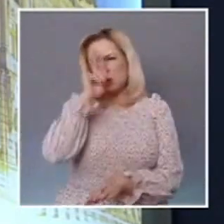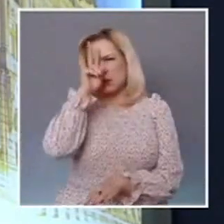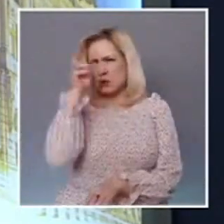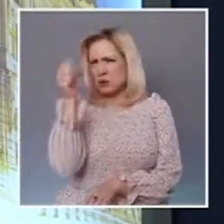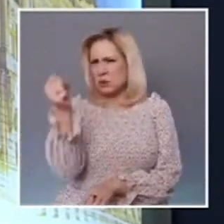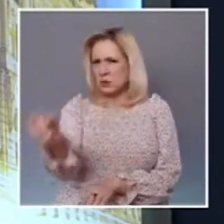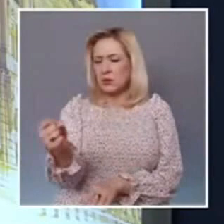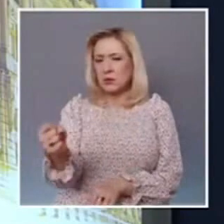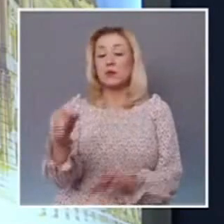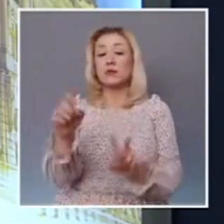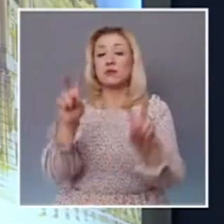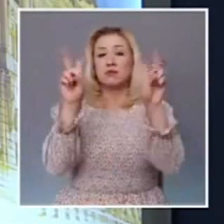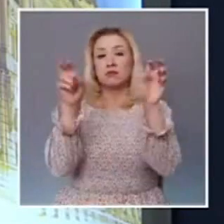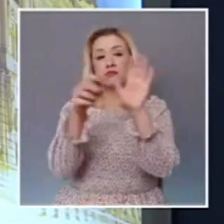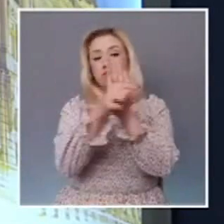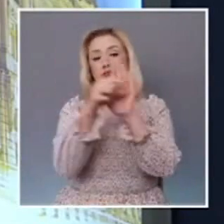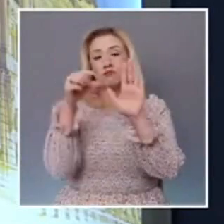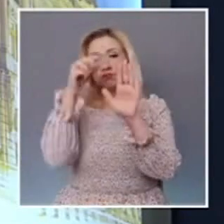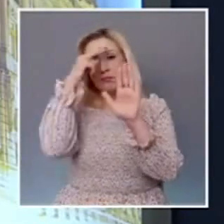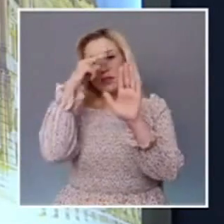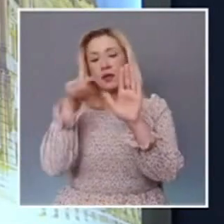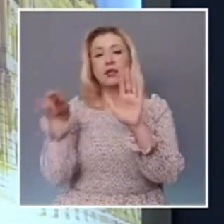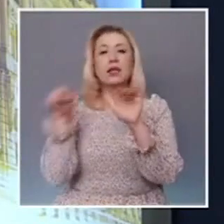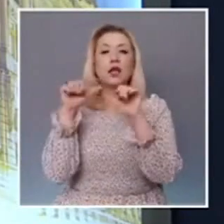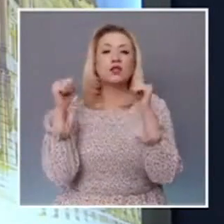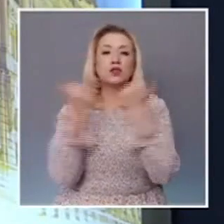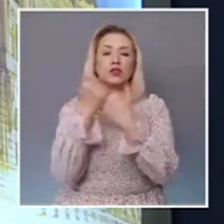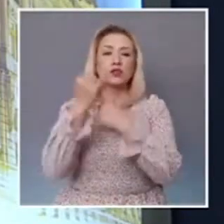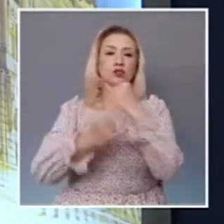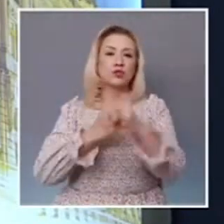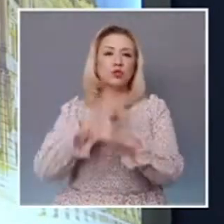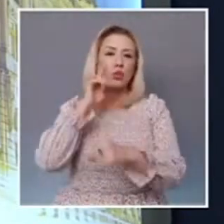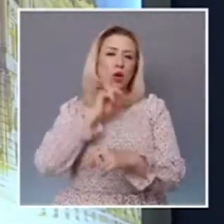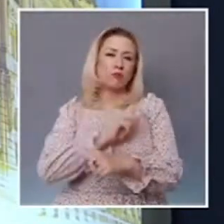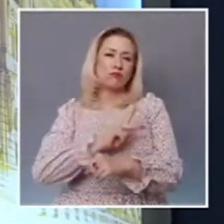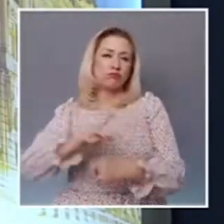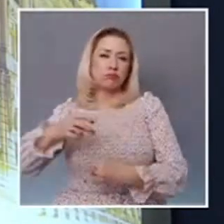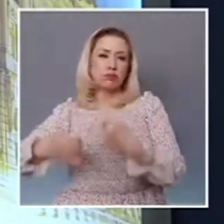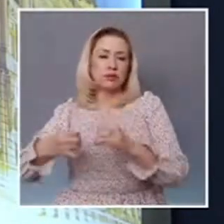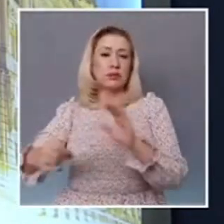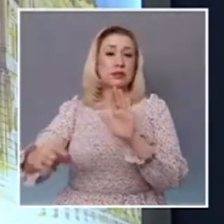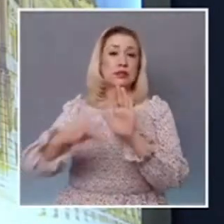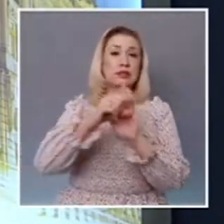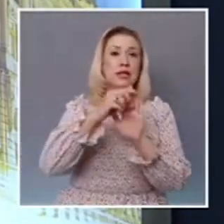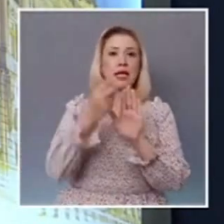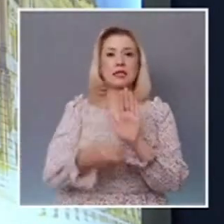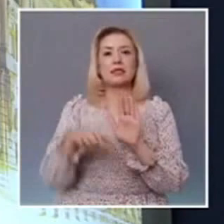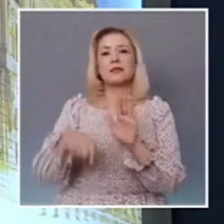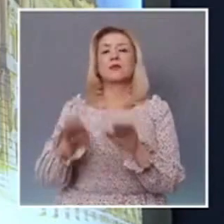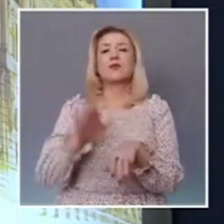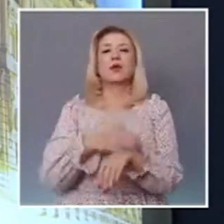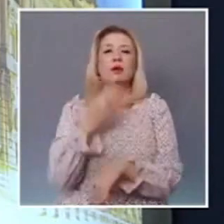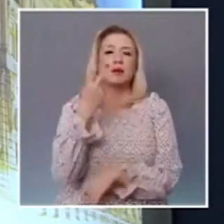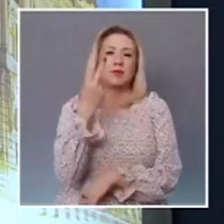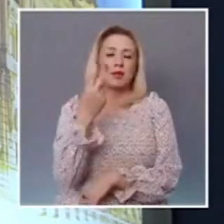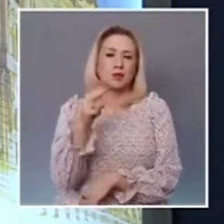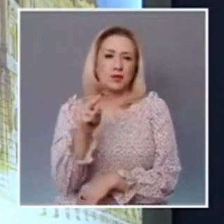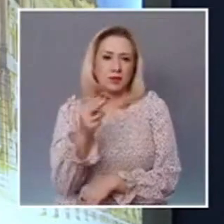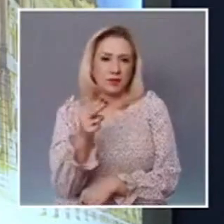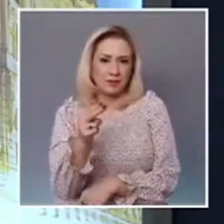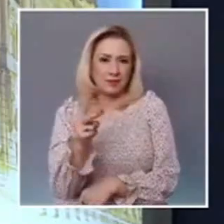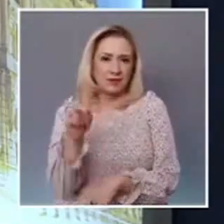la Asociación Internacional de Mujeres Juezas en el marco del 25N. Muy buenas tardes, Laura. Adelante con tu reporte.